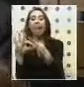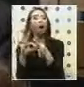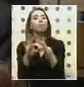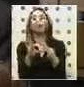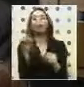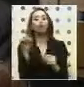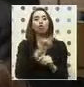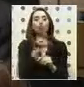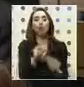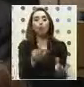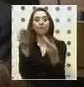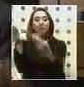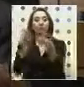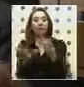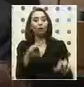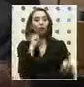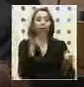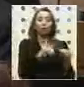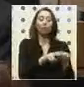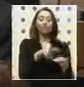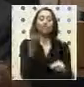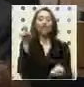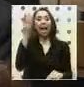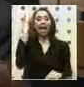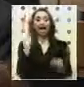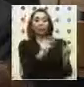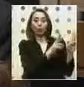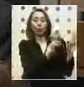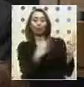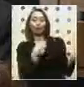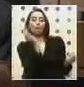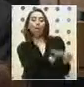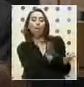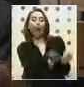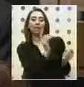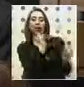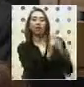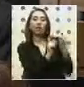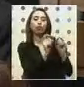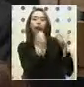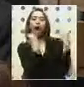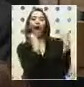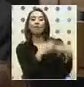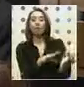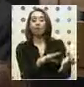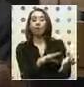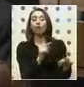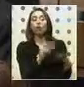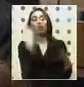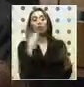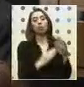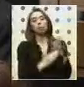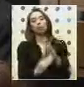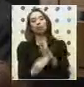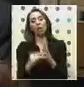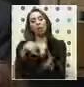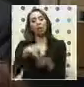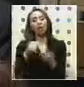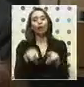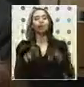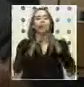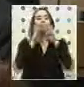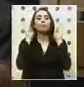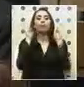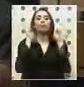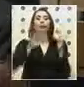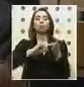maltratado o abandonado. Esto es una tarea pendiente en este Congreso que hoy estamos saldando, de manera